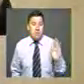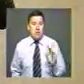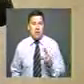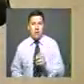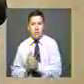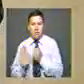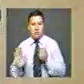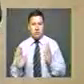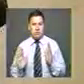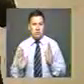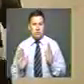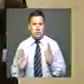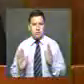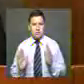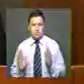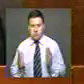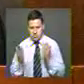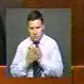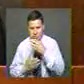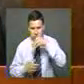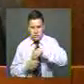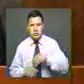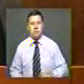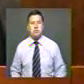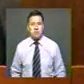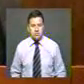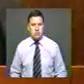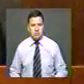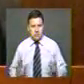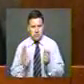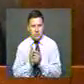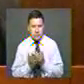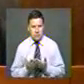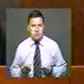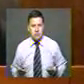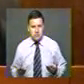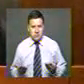nulidad. Las causales de nulidad son